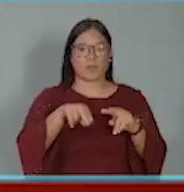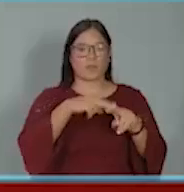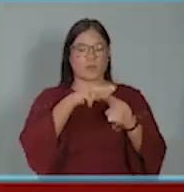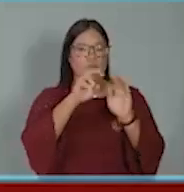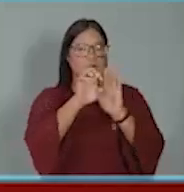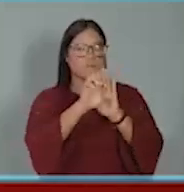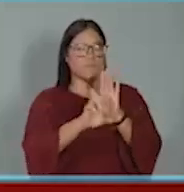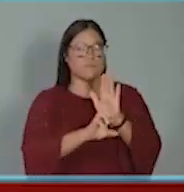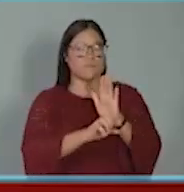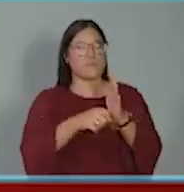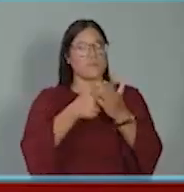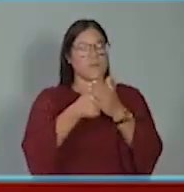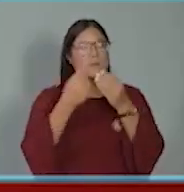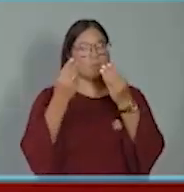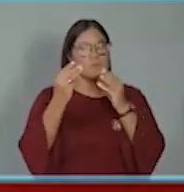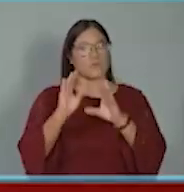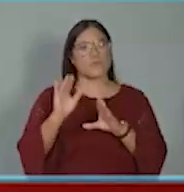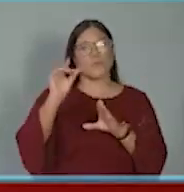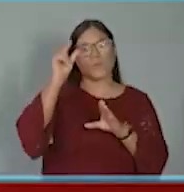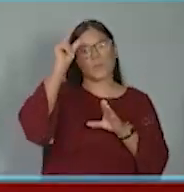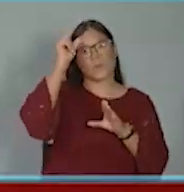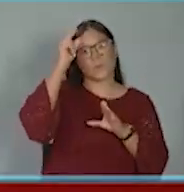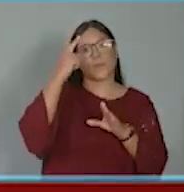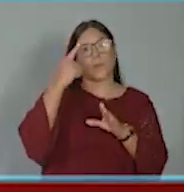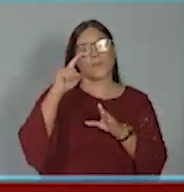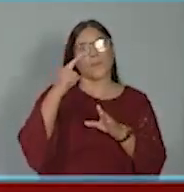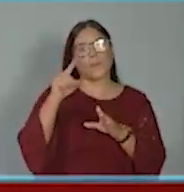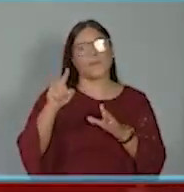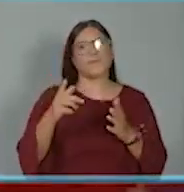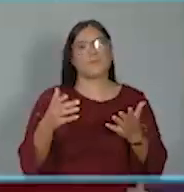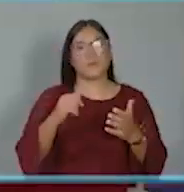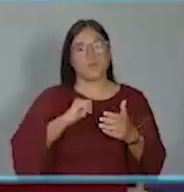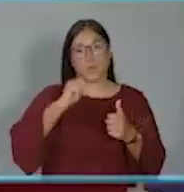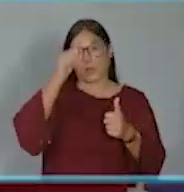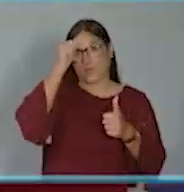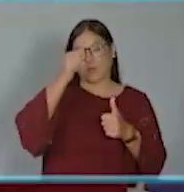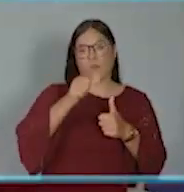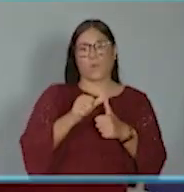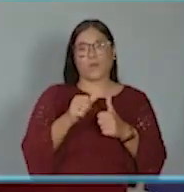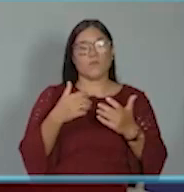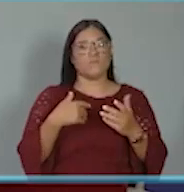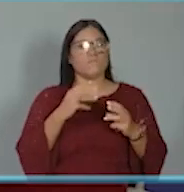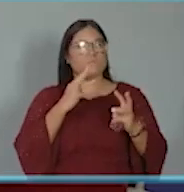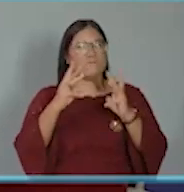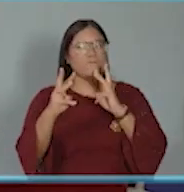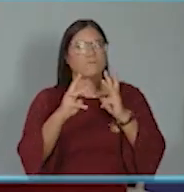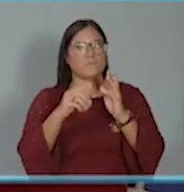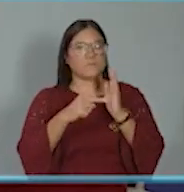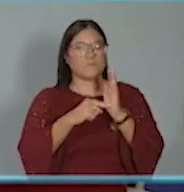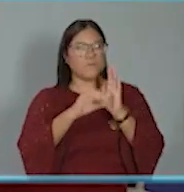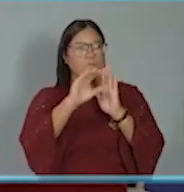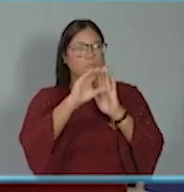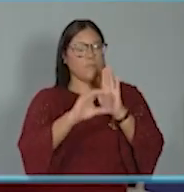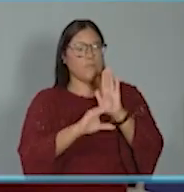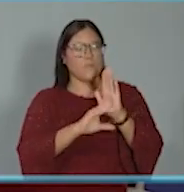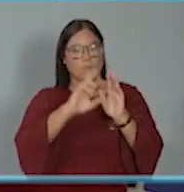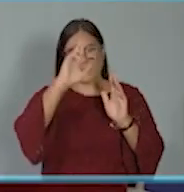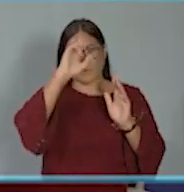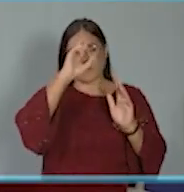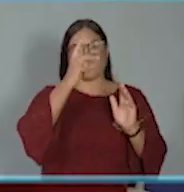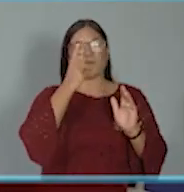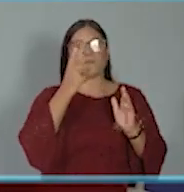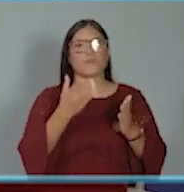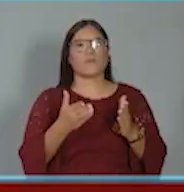Nacional de estadística pero también de la Administración pública No porque yo recuerdo que una de las cosas que hablábamos con la contraloría general de la república